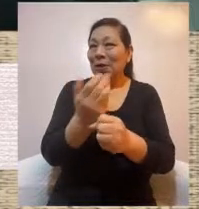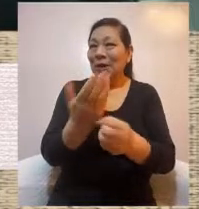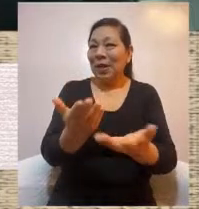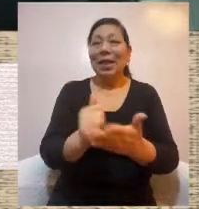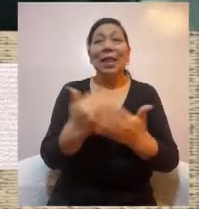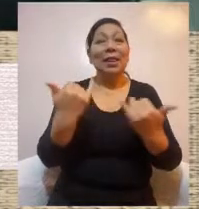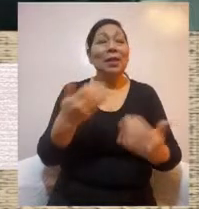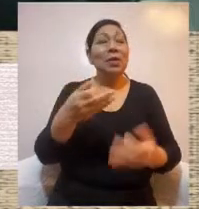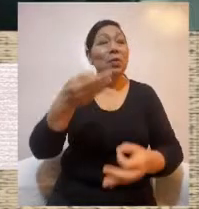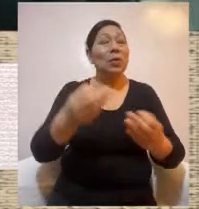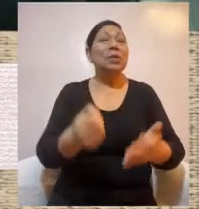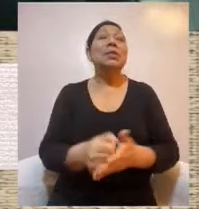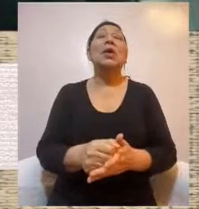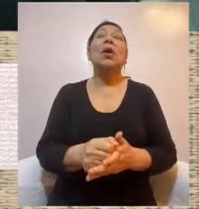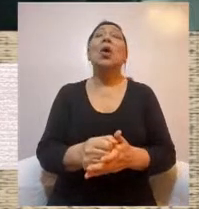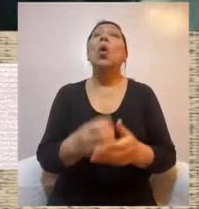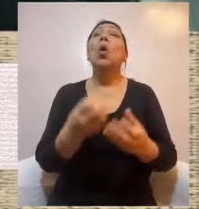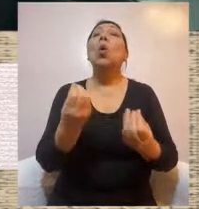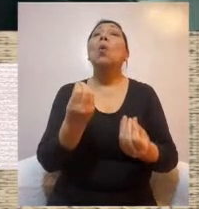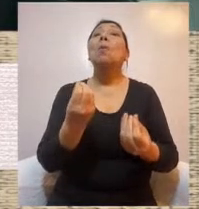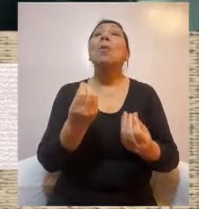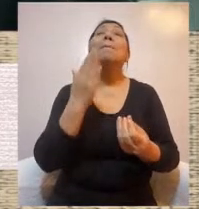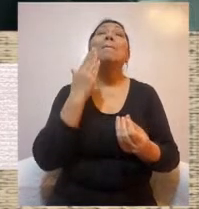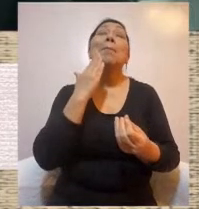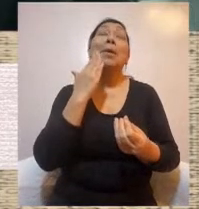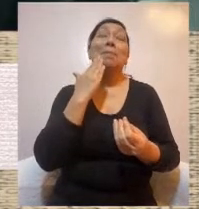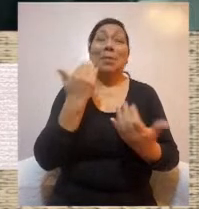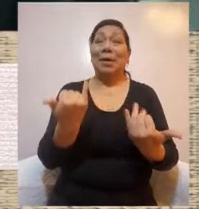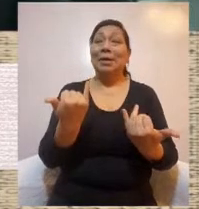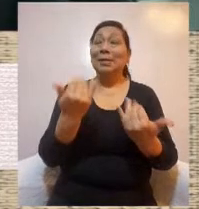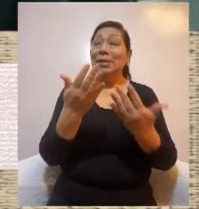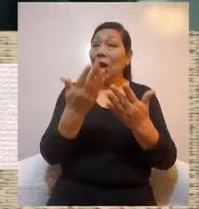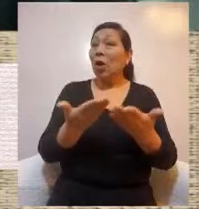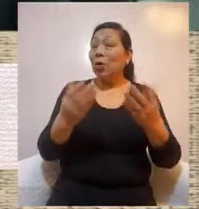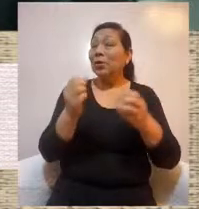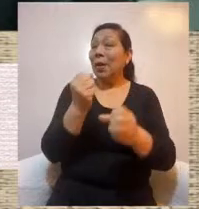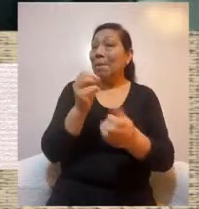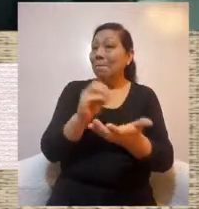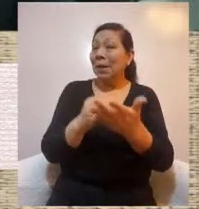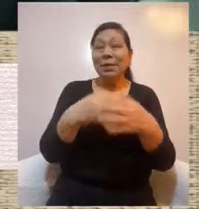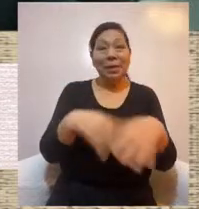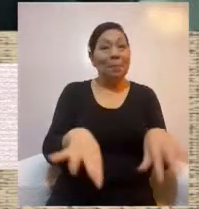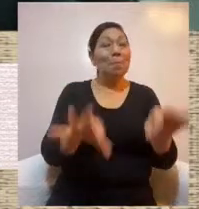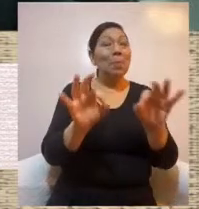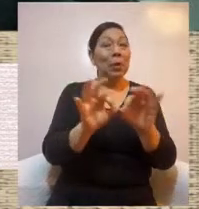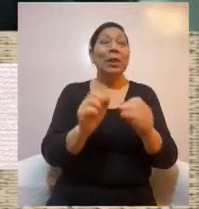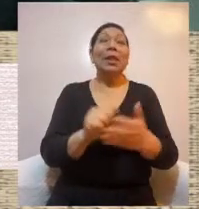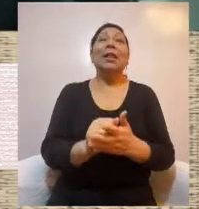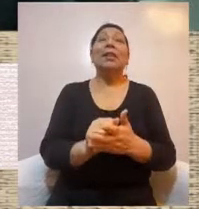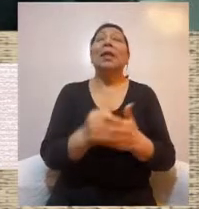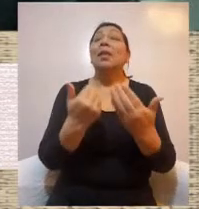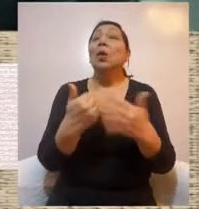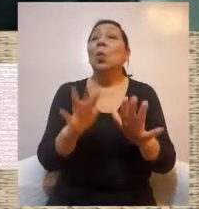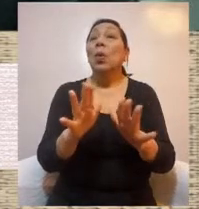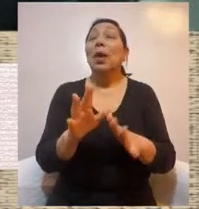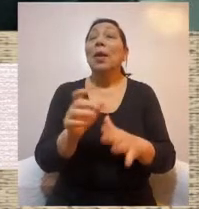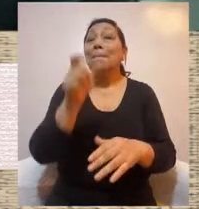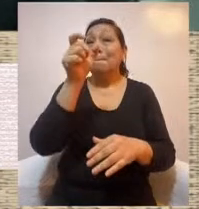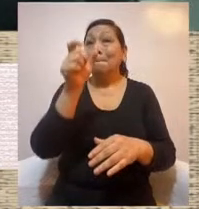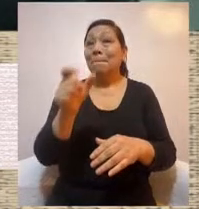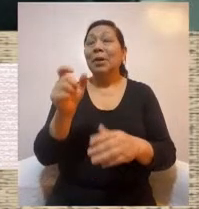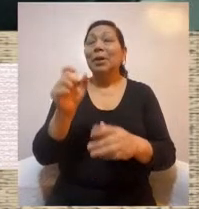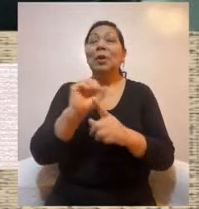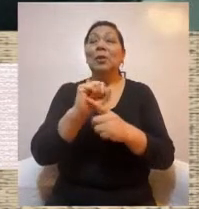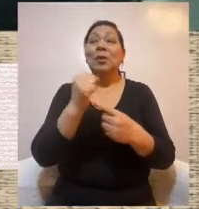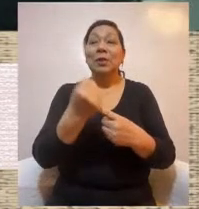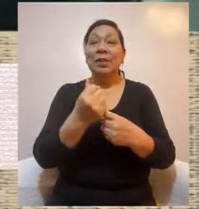en el caso de esta sentencia como jueza, sino también como madre, que es una de las labores primordiales de cualquier ser